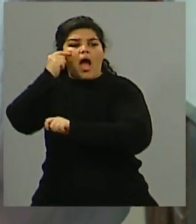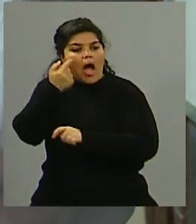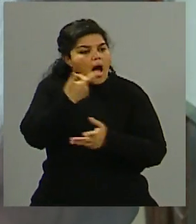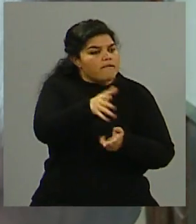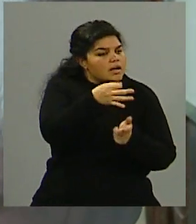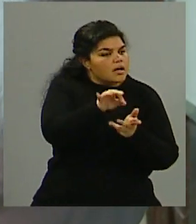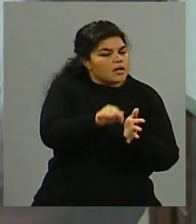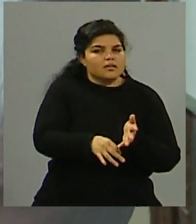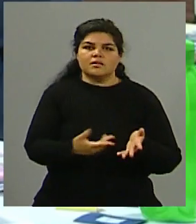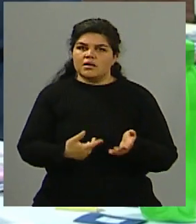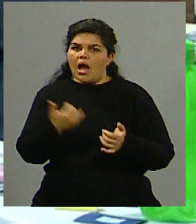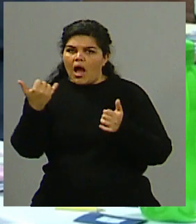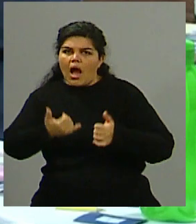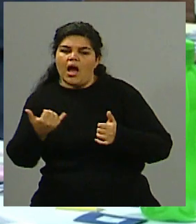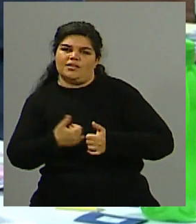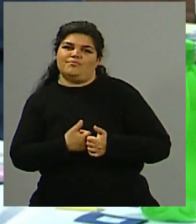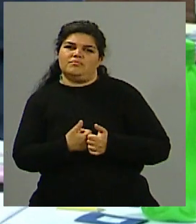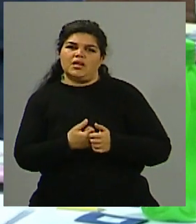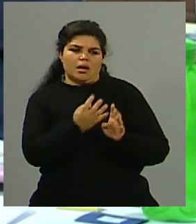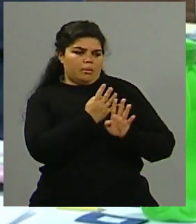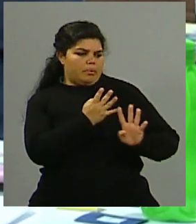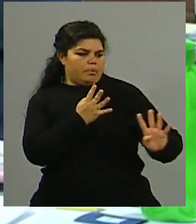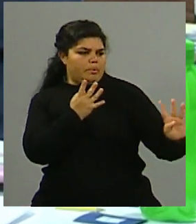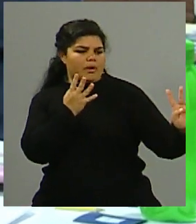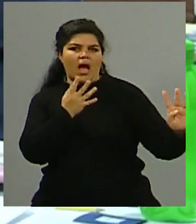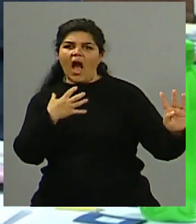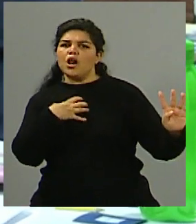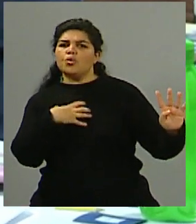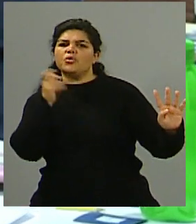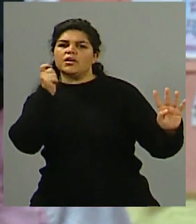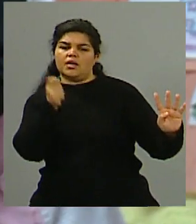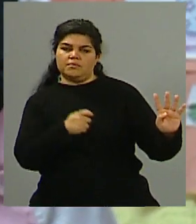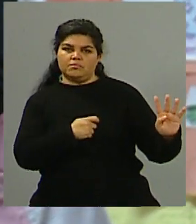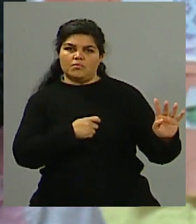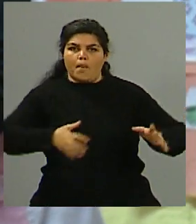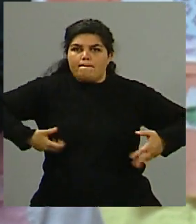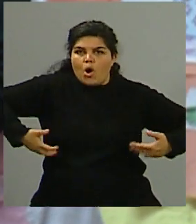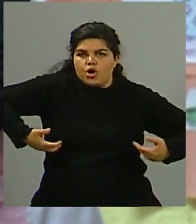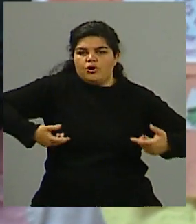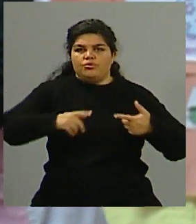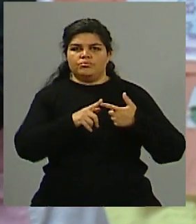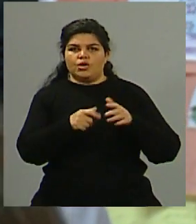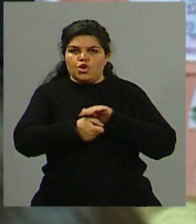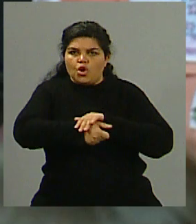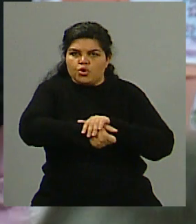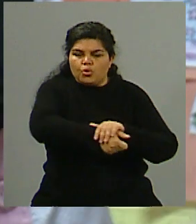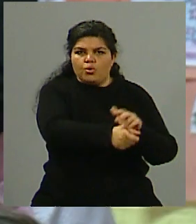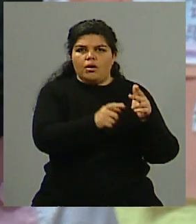un mono, una tortuga, una ballena, un gato, ¿no? Y uno diría, esa